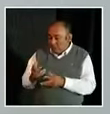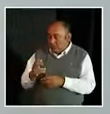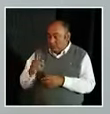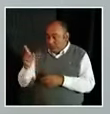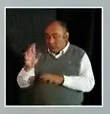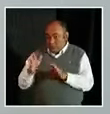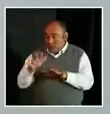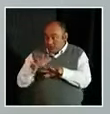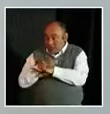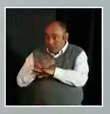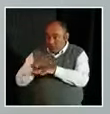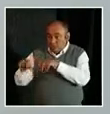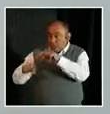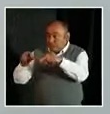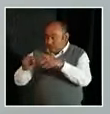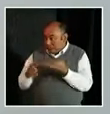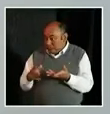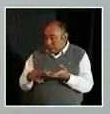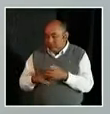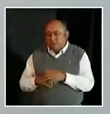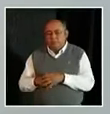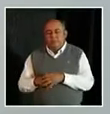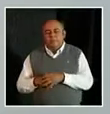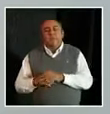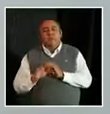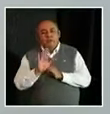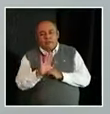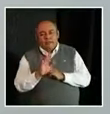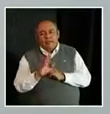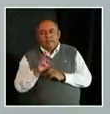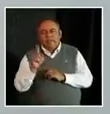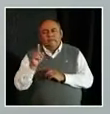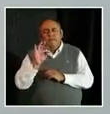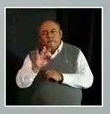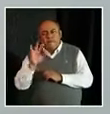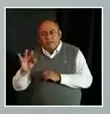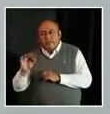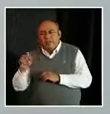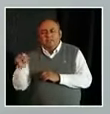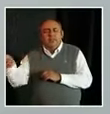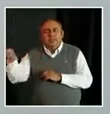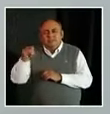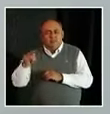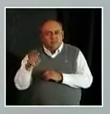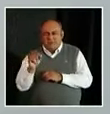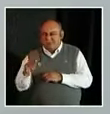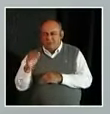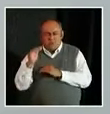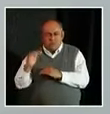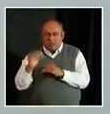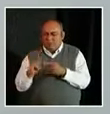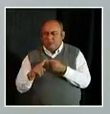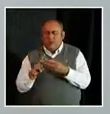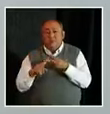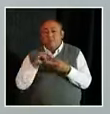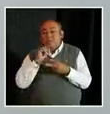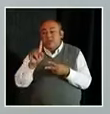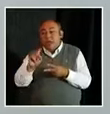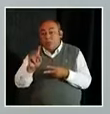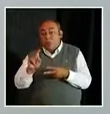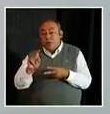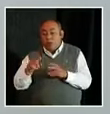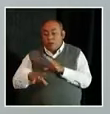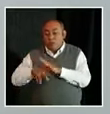expectativa? La expectativa de plazo sigue siendo la misma, la expectativa de volumen también, es decir, son 29